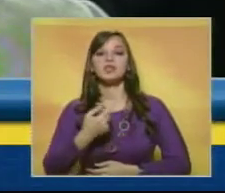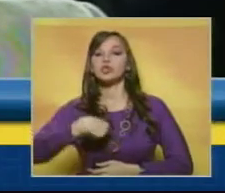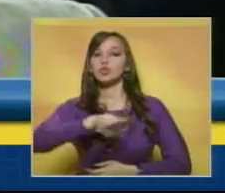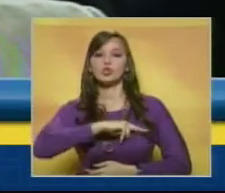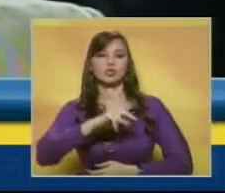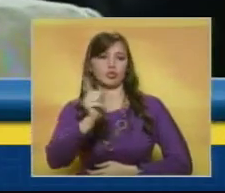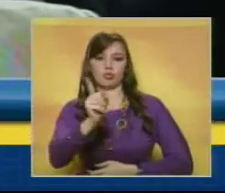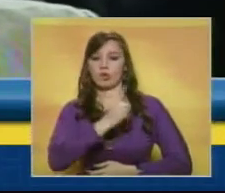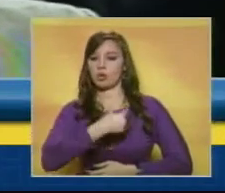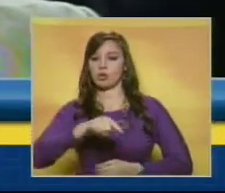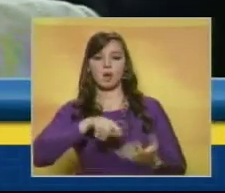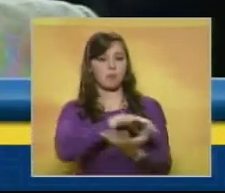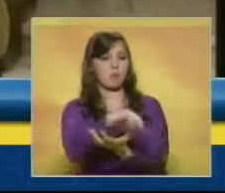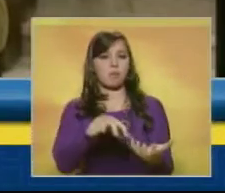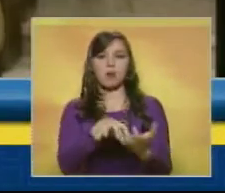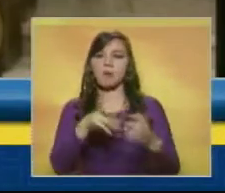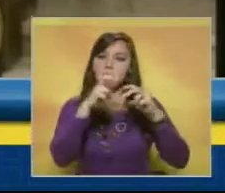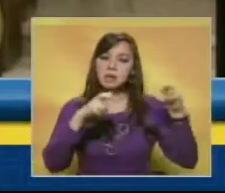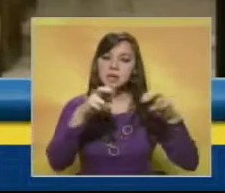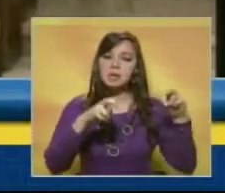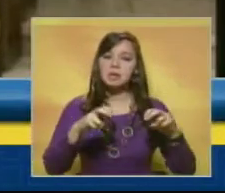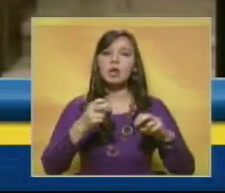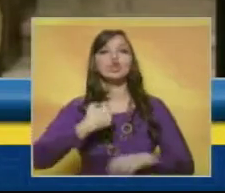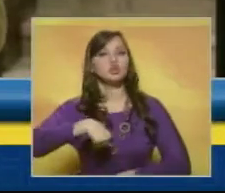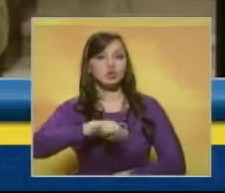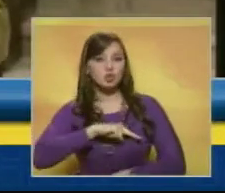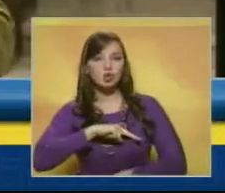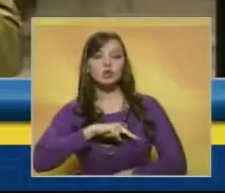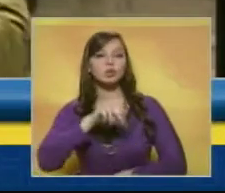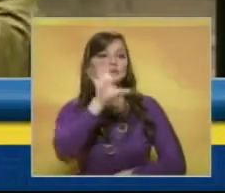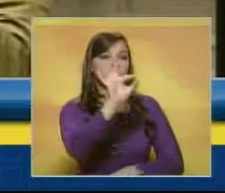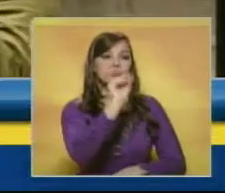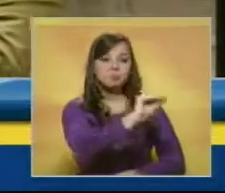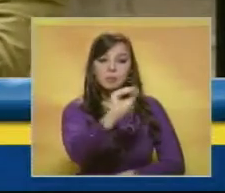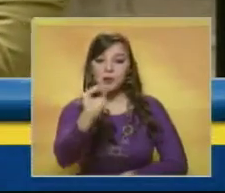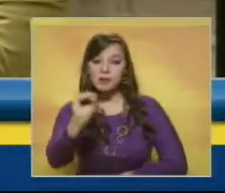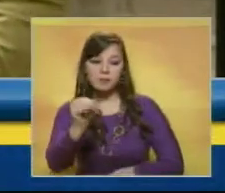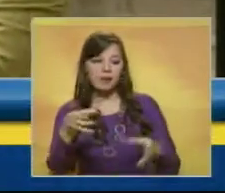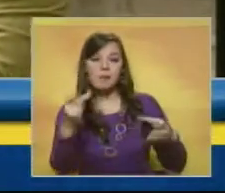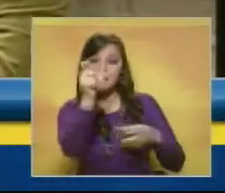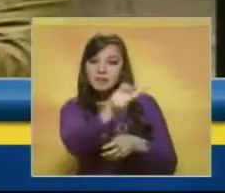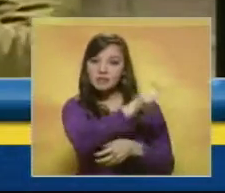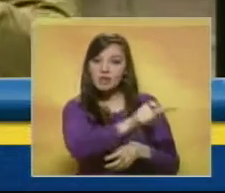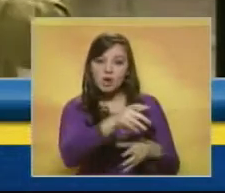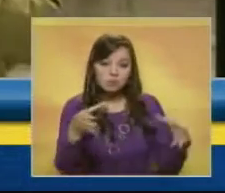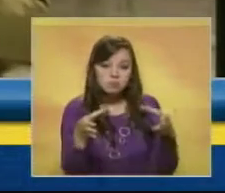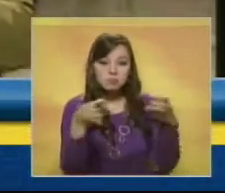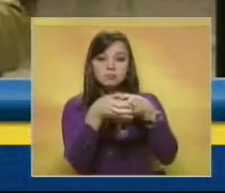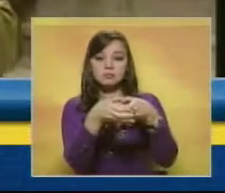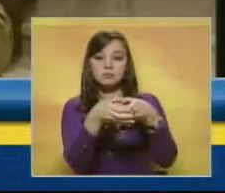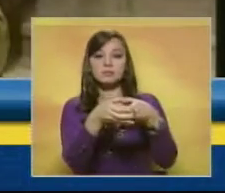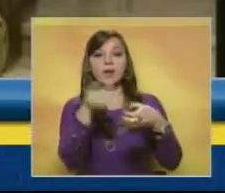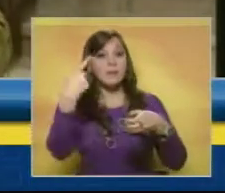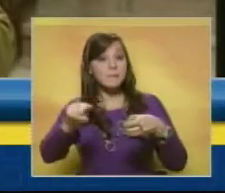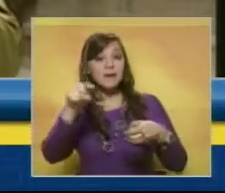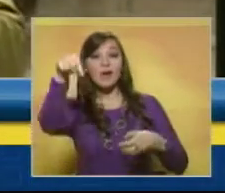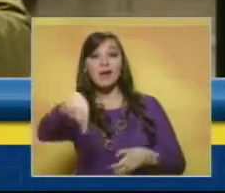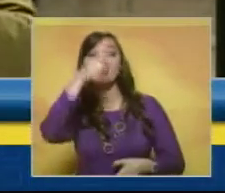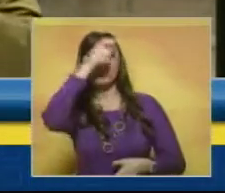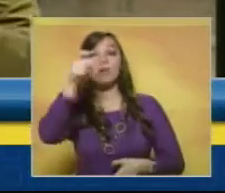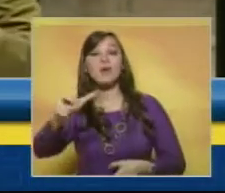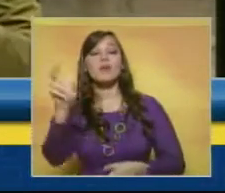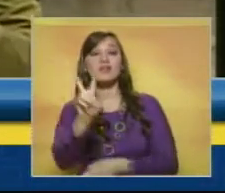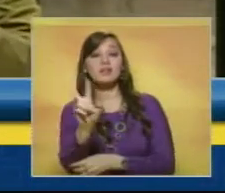ningún problema de investigar. Vamos a nombrar la comisión, en la Comisión de Desarrollo Social Integral, pero este pueblo tiene que